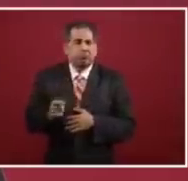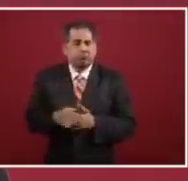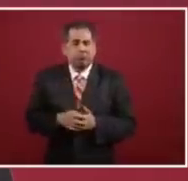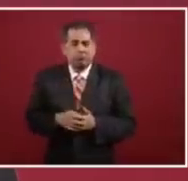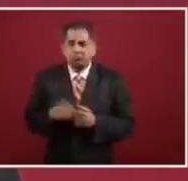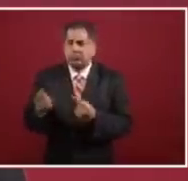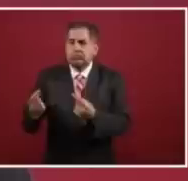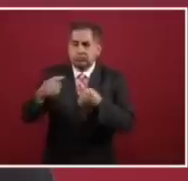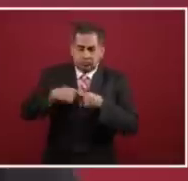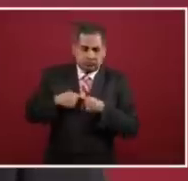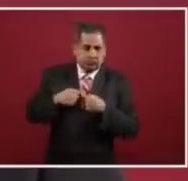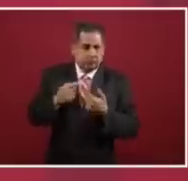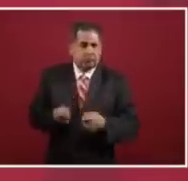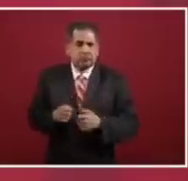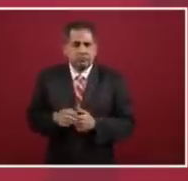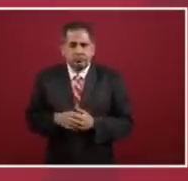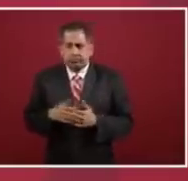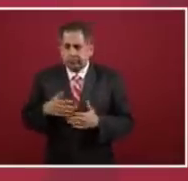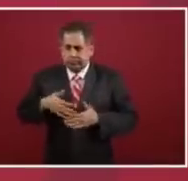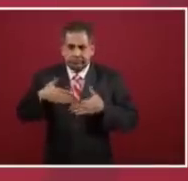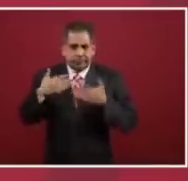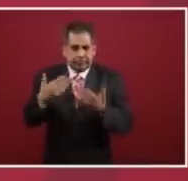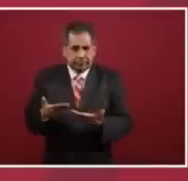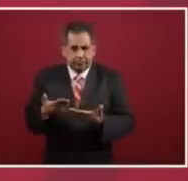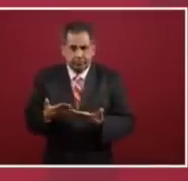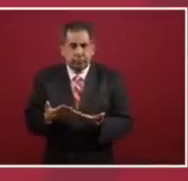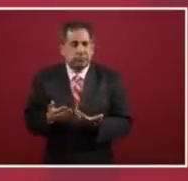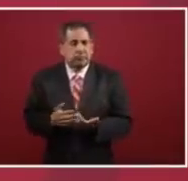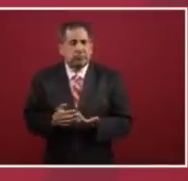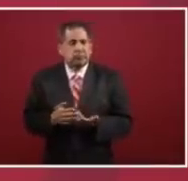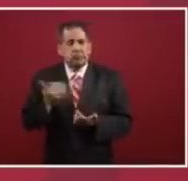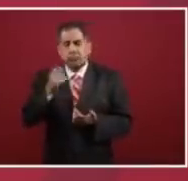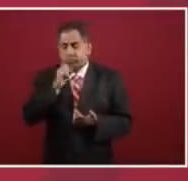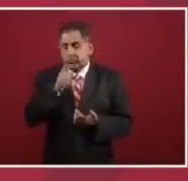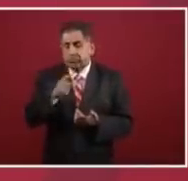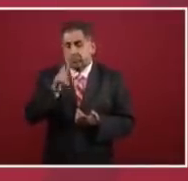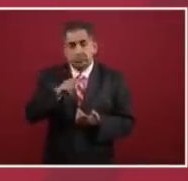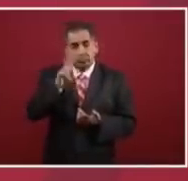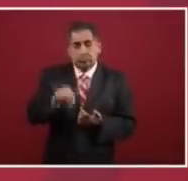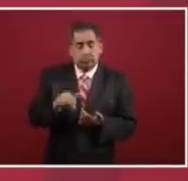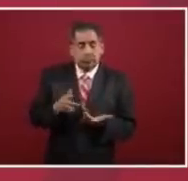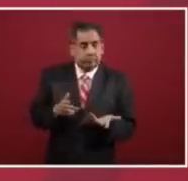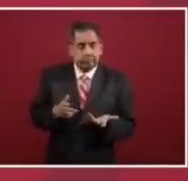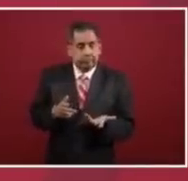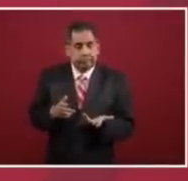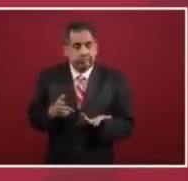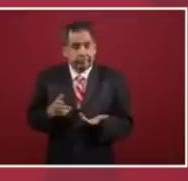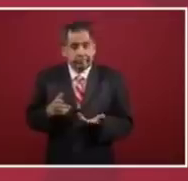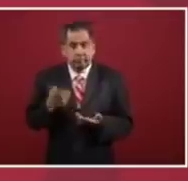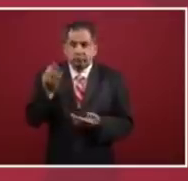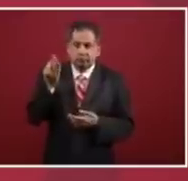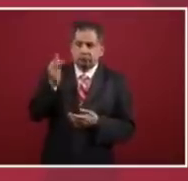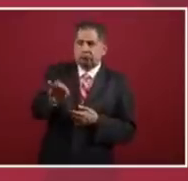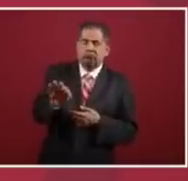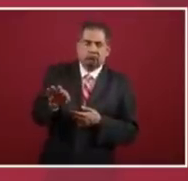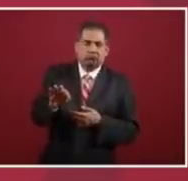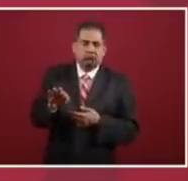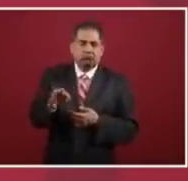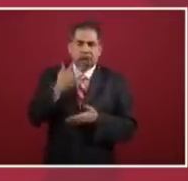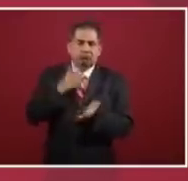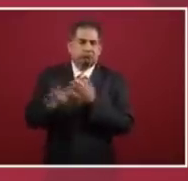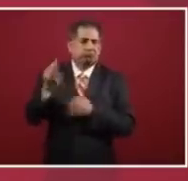en nosotros la confianza, y nunca jamás los vamos a traicionar.